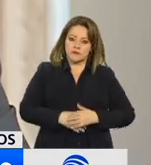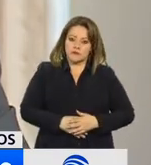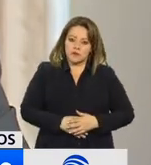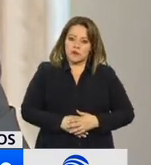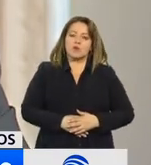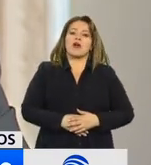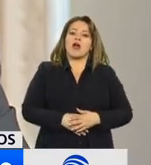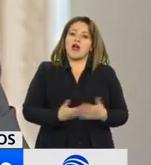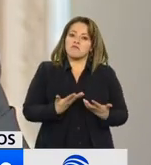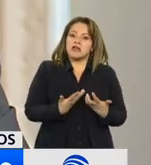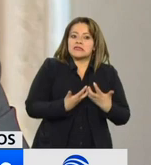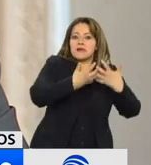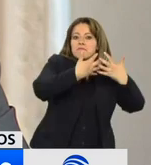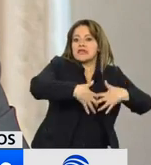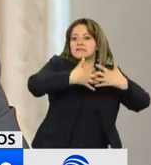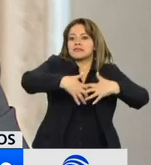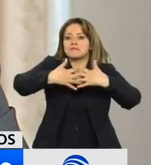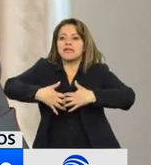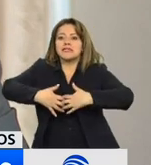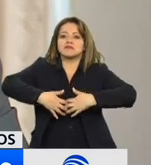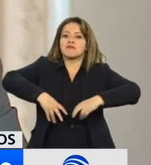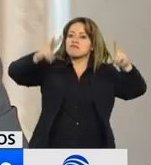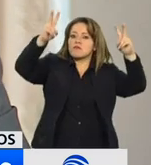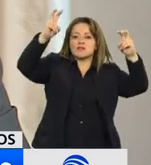enriqueciéndola incluso en temas que no hemos visto.